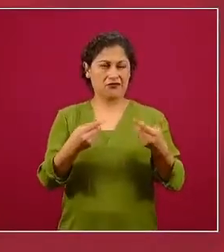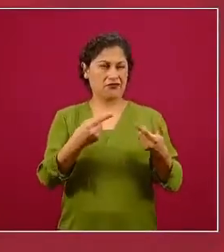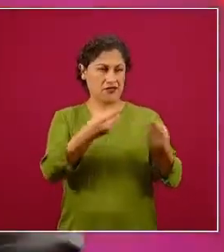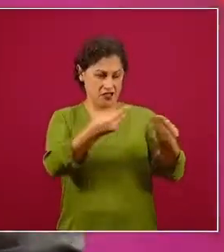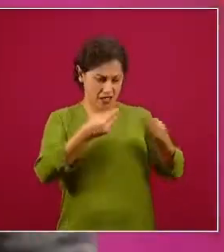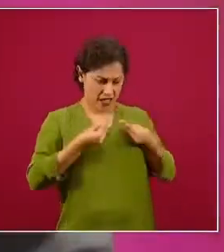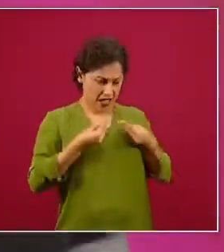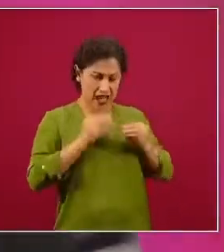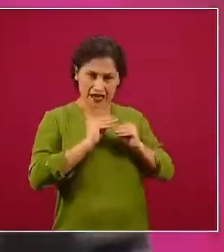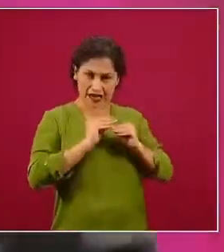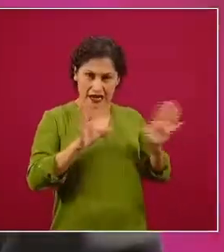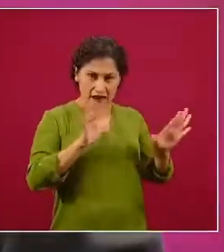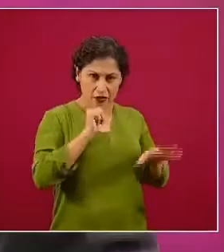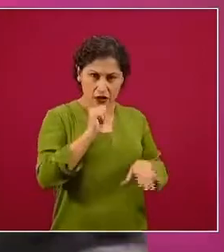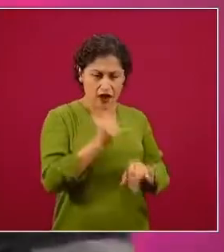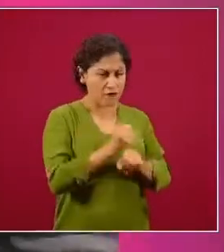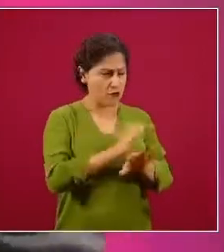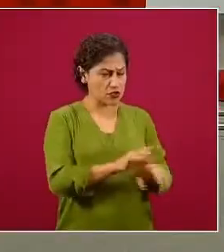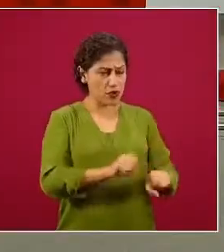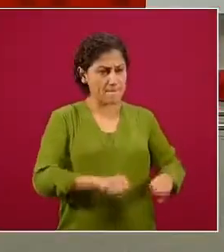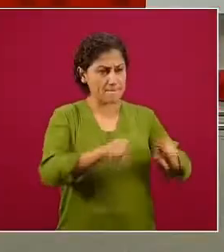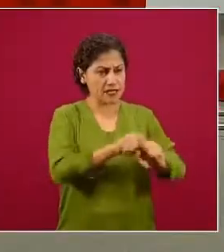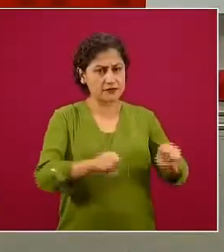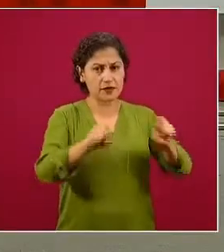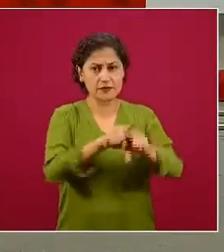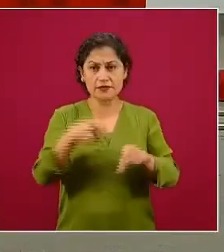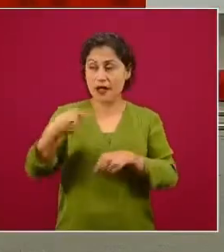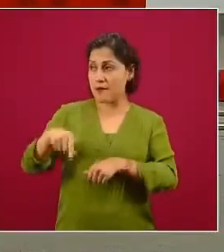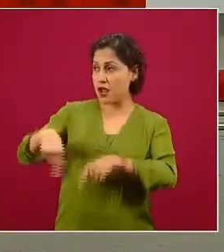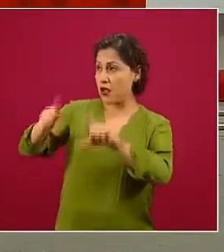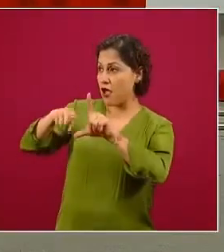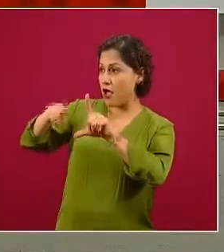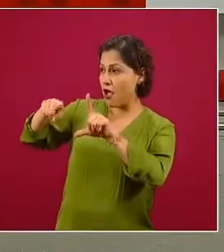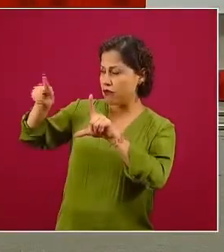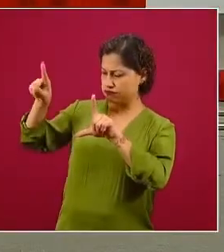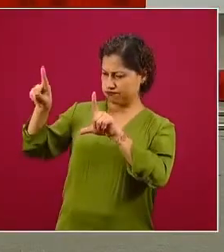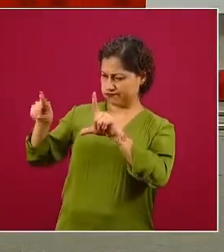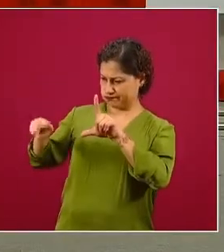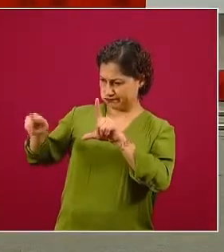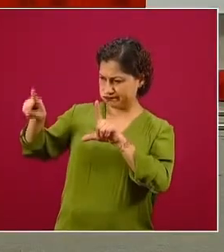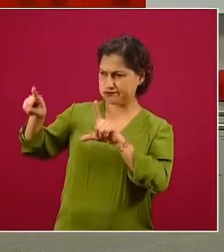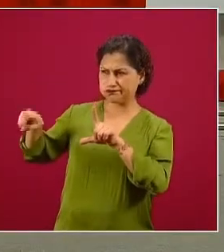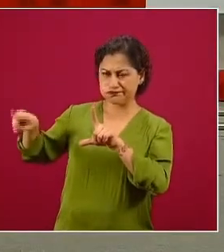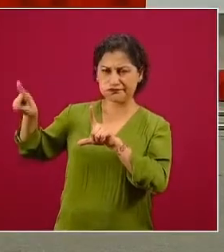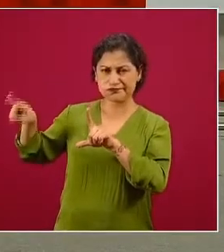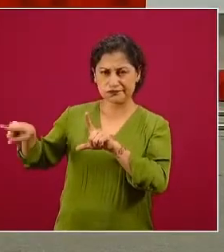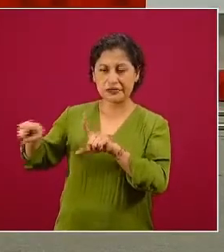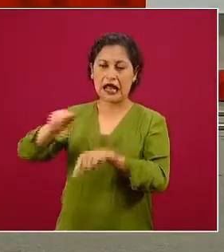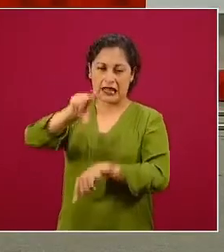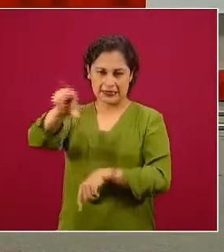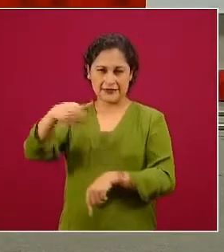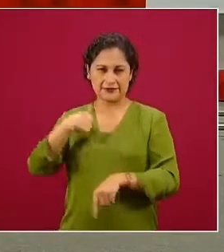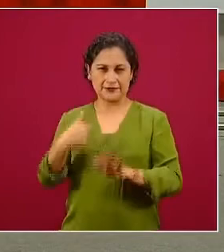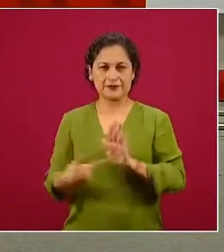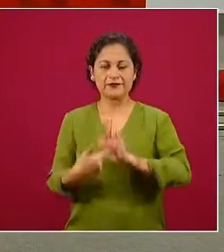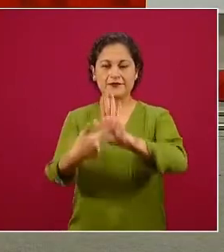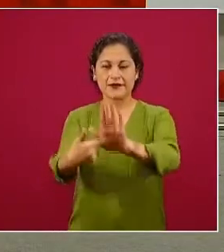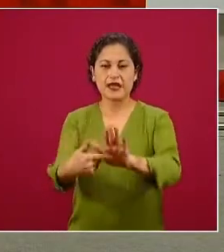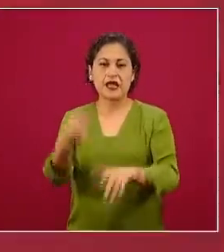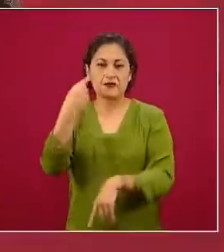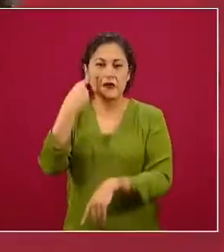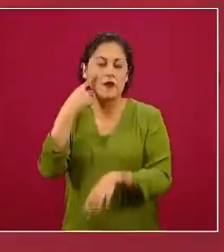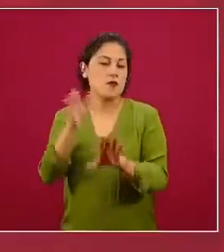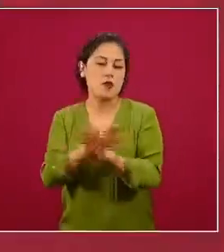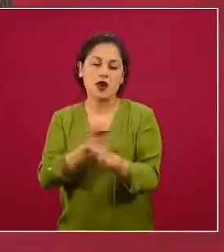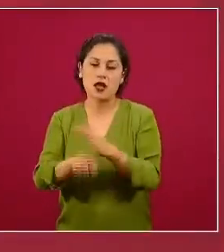de crecer, ya verán un ejemplo, vamos a poner un día y lo van a reconocer. Es una curva epidémica que en lugar de tener estos